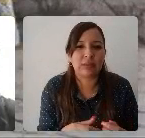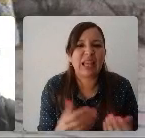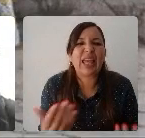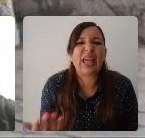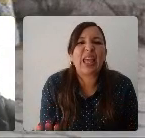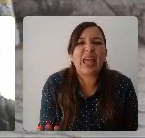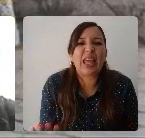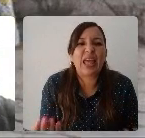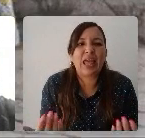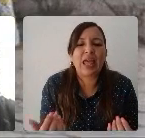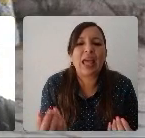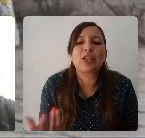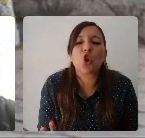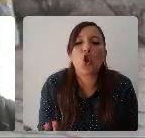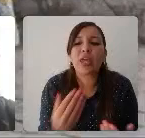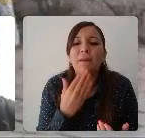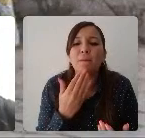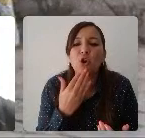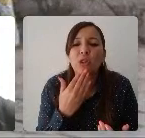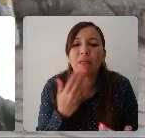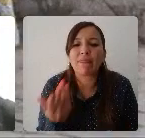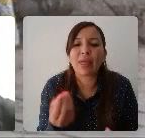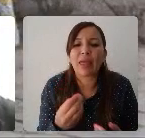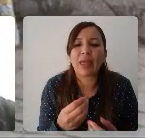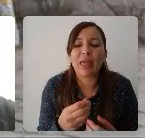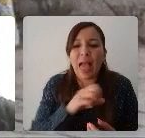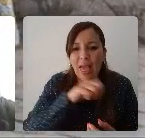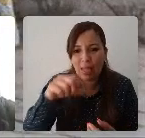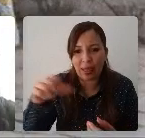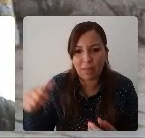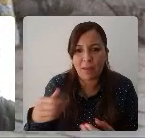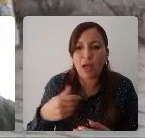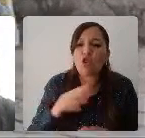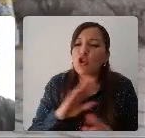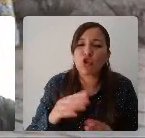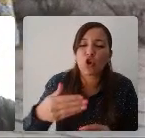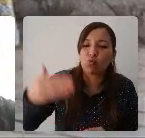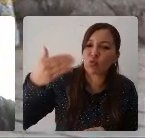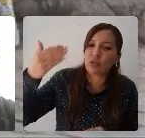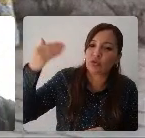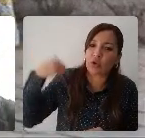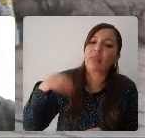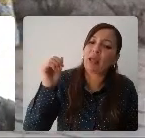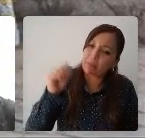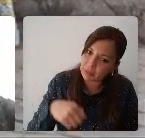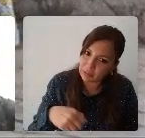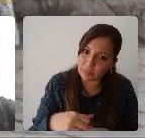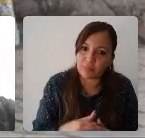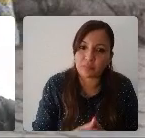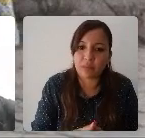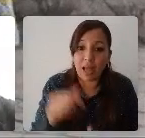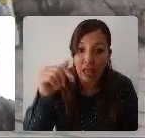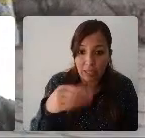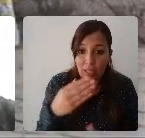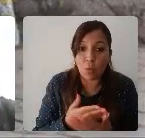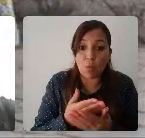componen justamente su gastronomía y detrás de ella una historia muy interesante. Entonces, tenemos aquí tres